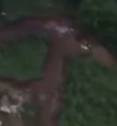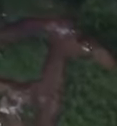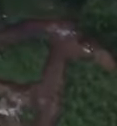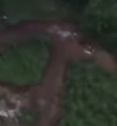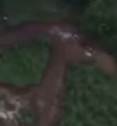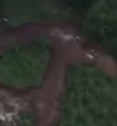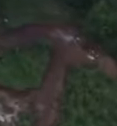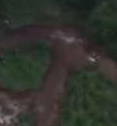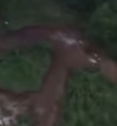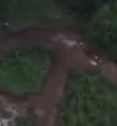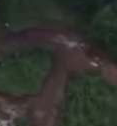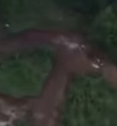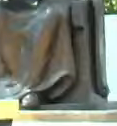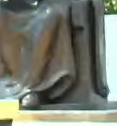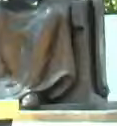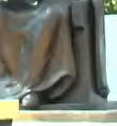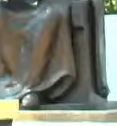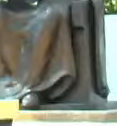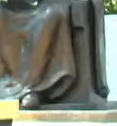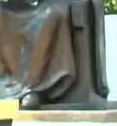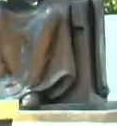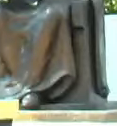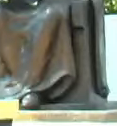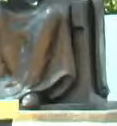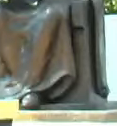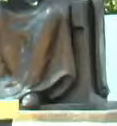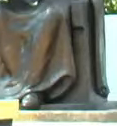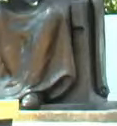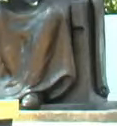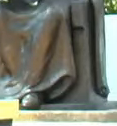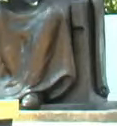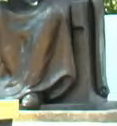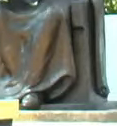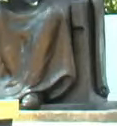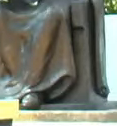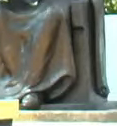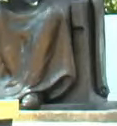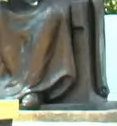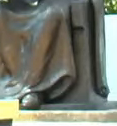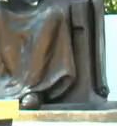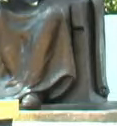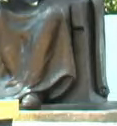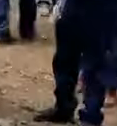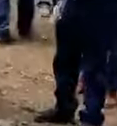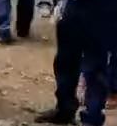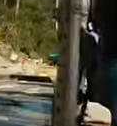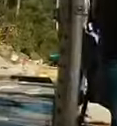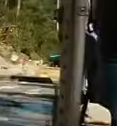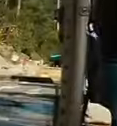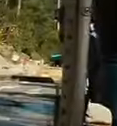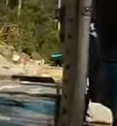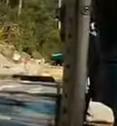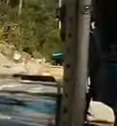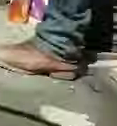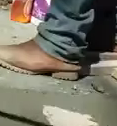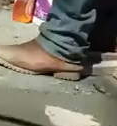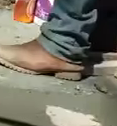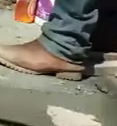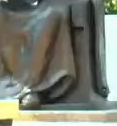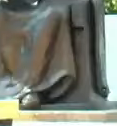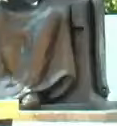Obrador. Yo quiero darle los más sinceros agradecimientos al presidente Andrés Manuel López Obrador por todas estas